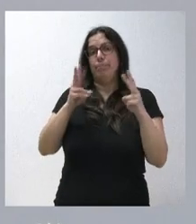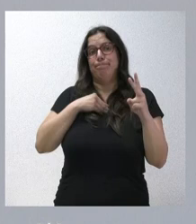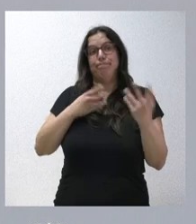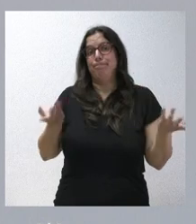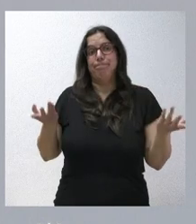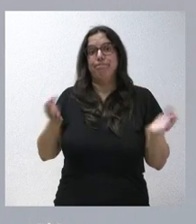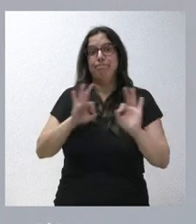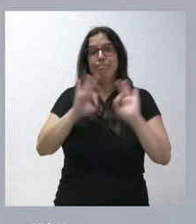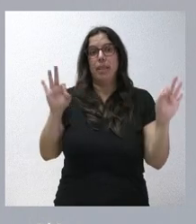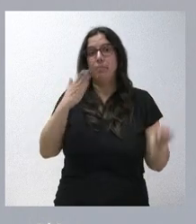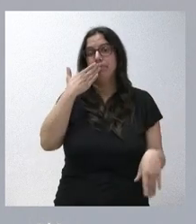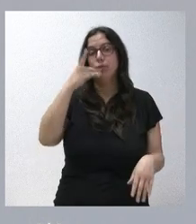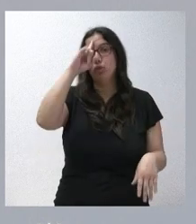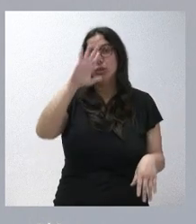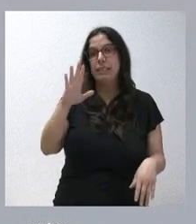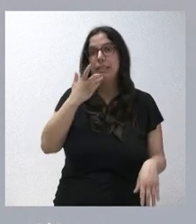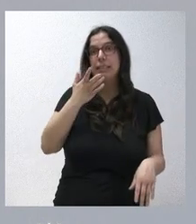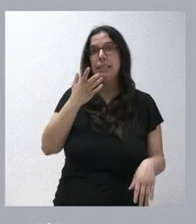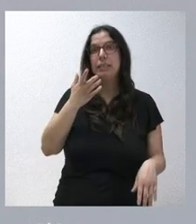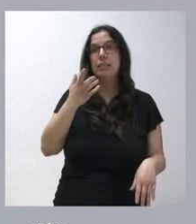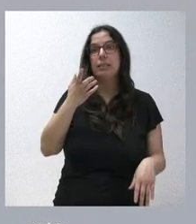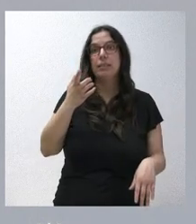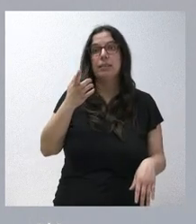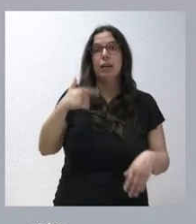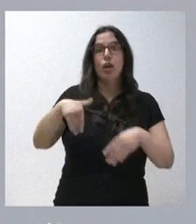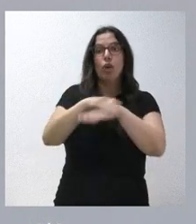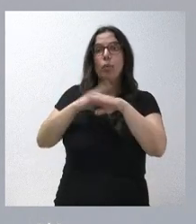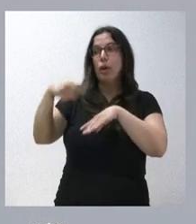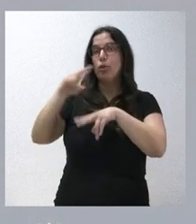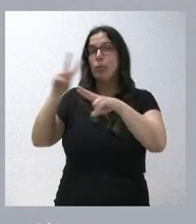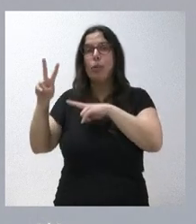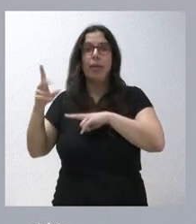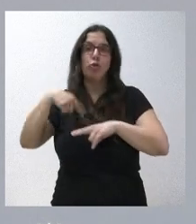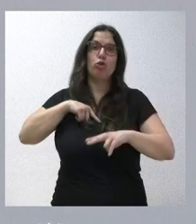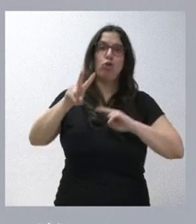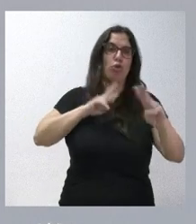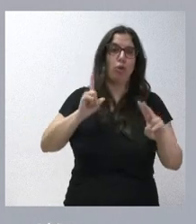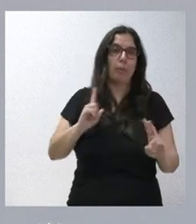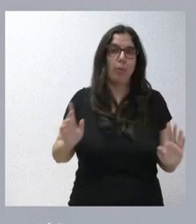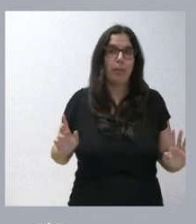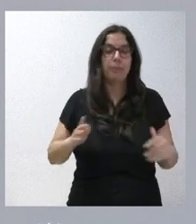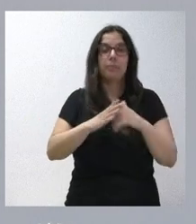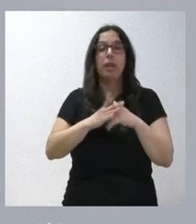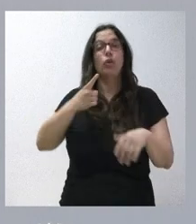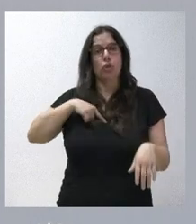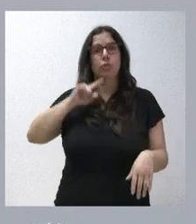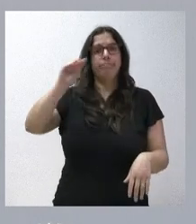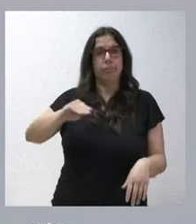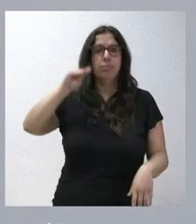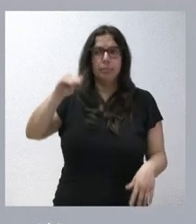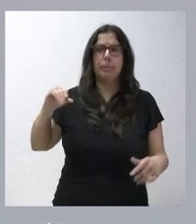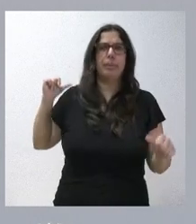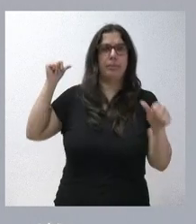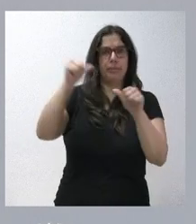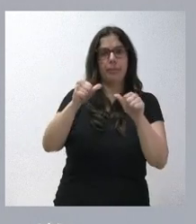no sé si a ustedes les responderá el gobierno en esta materia nosotros no nos ha respondido sí que hemos insistido desde hace muchísimo tiempo en la